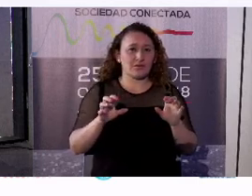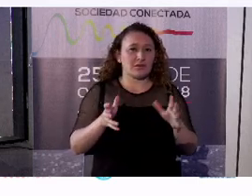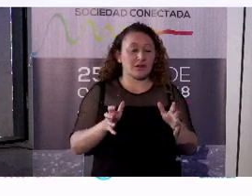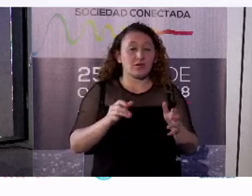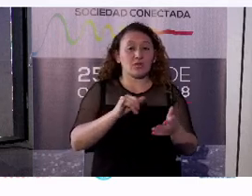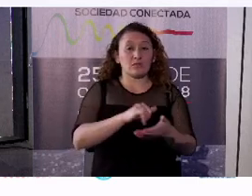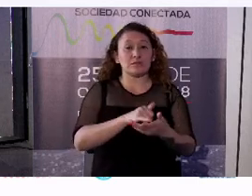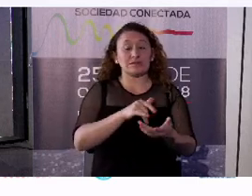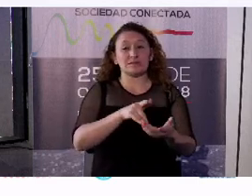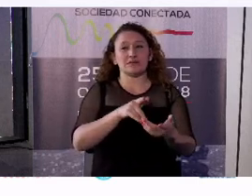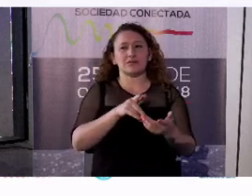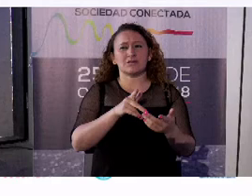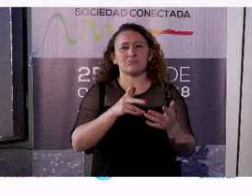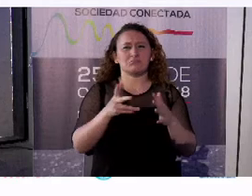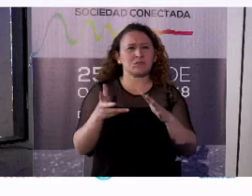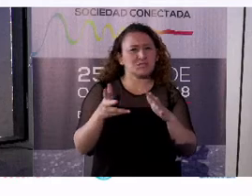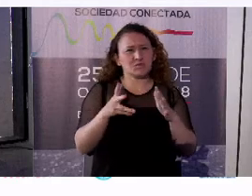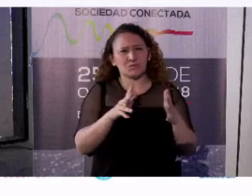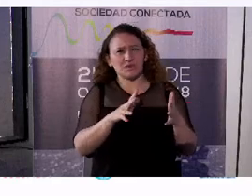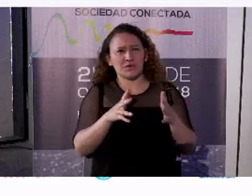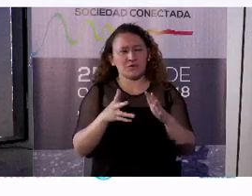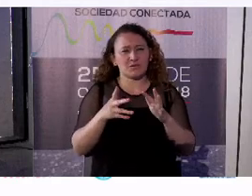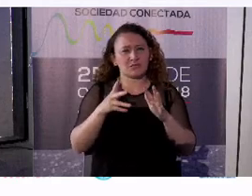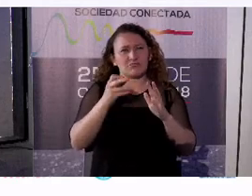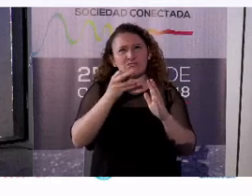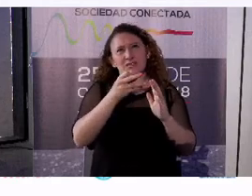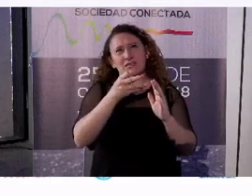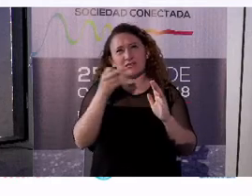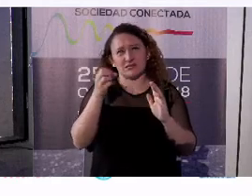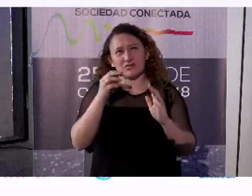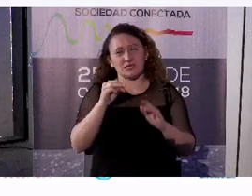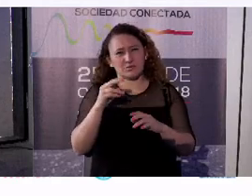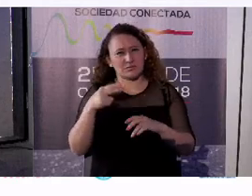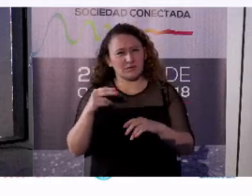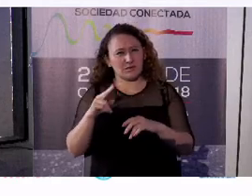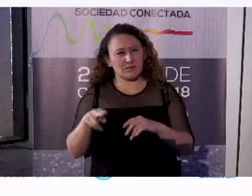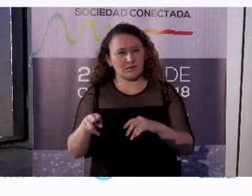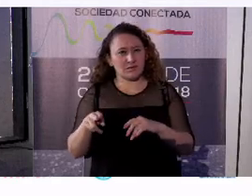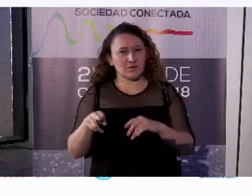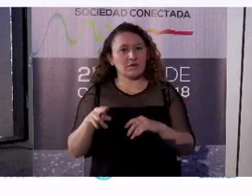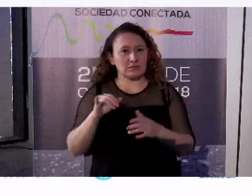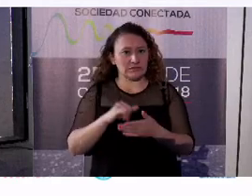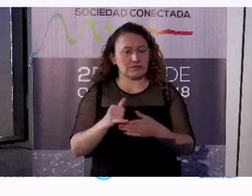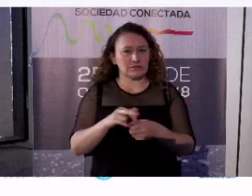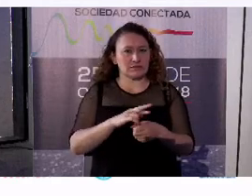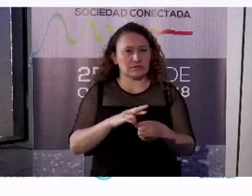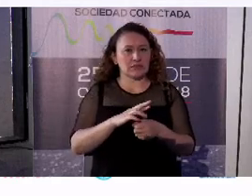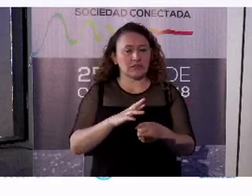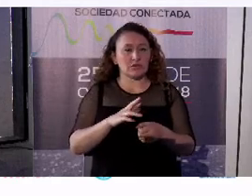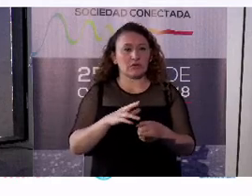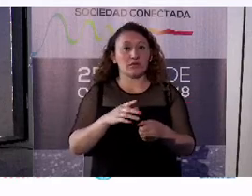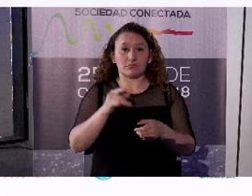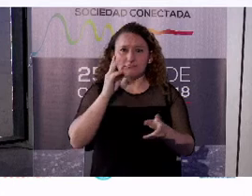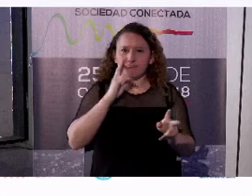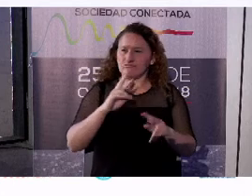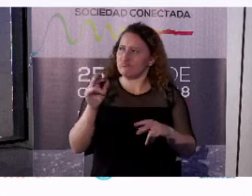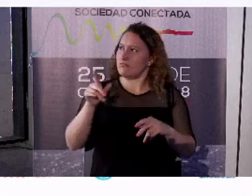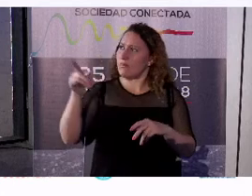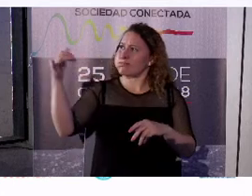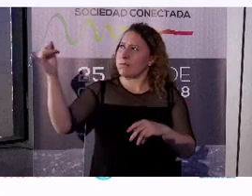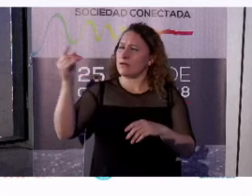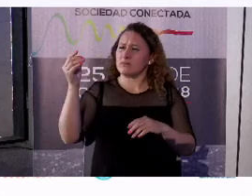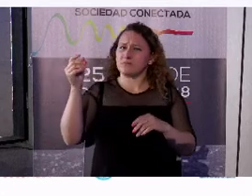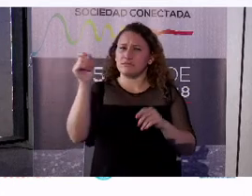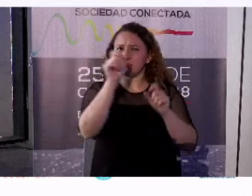andará poco más de los de los 300 mhz en nuestra región y vean que aquí tenemos una